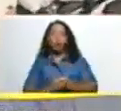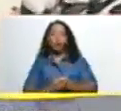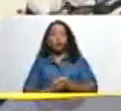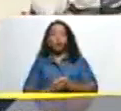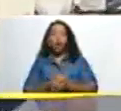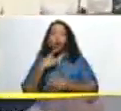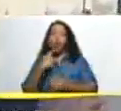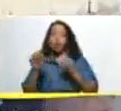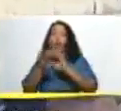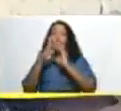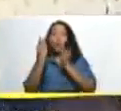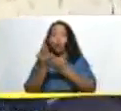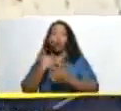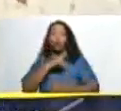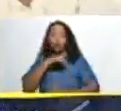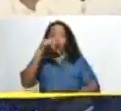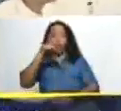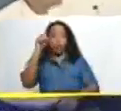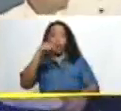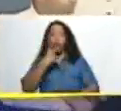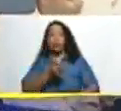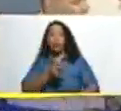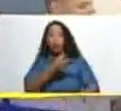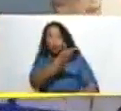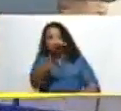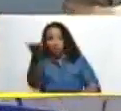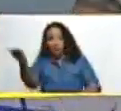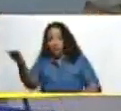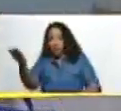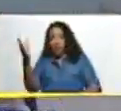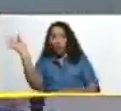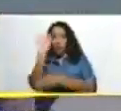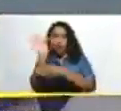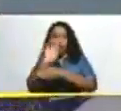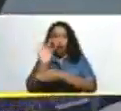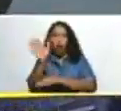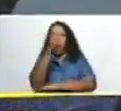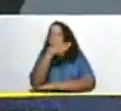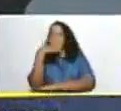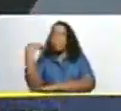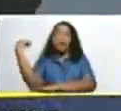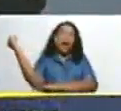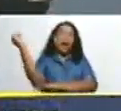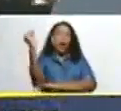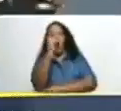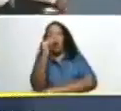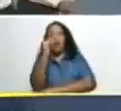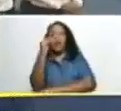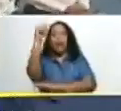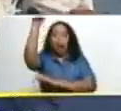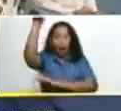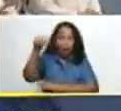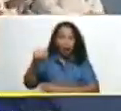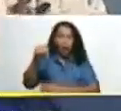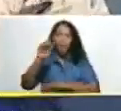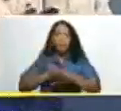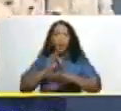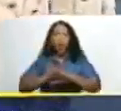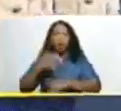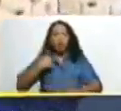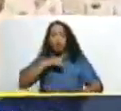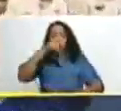nosotros también lo decimos aquí, ustedes funcionarios y funcionarias son las mejores, son los mejores, y por eso nosotros